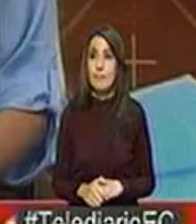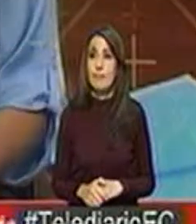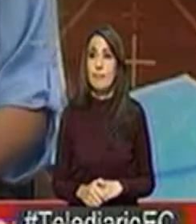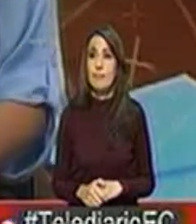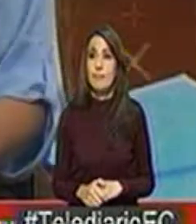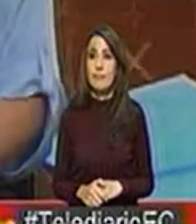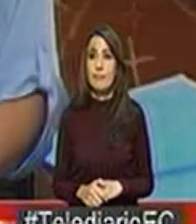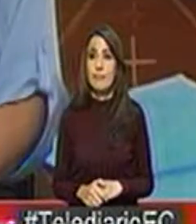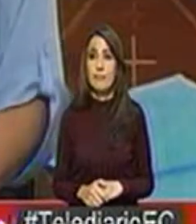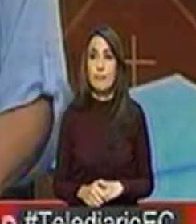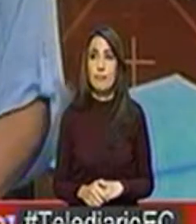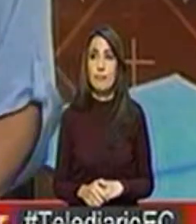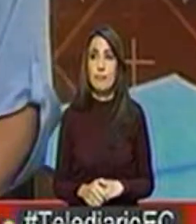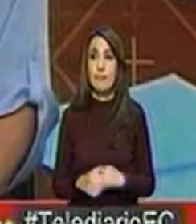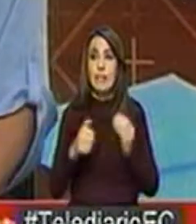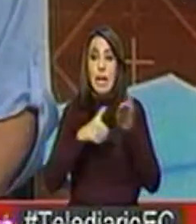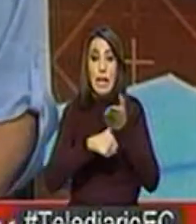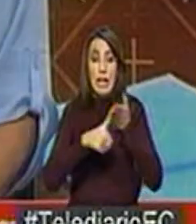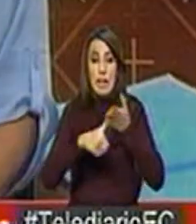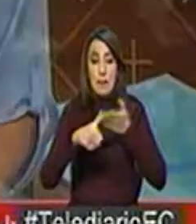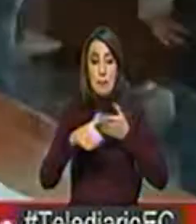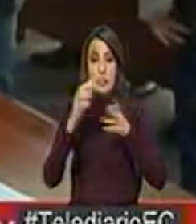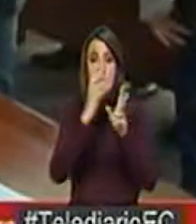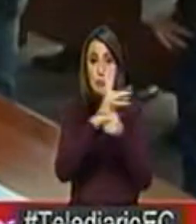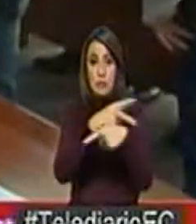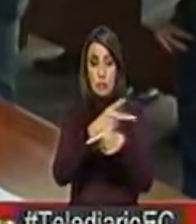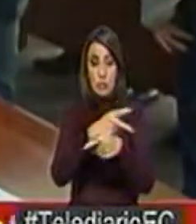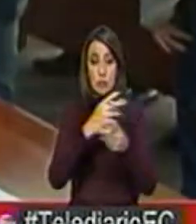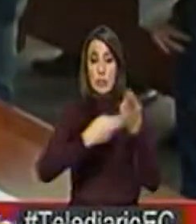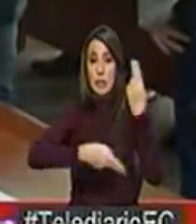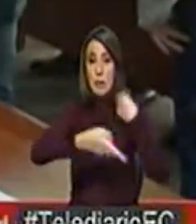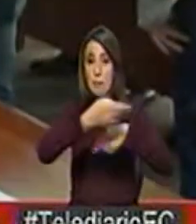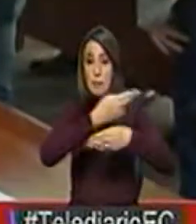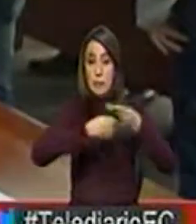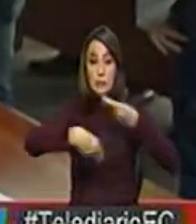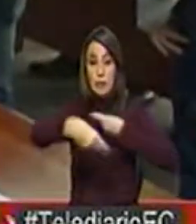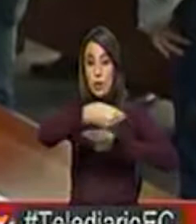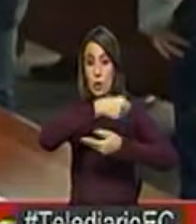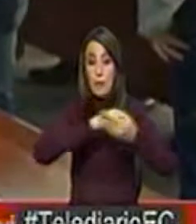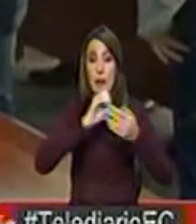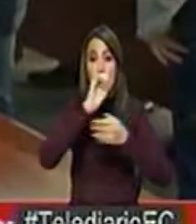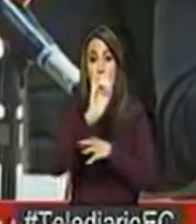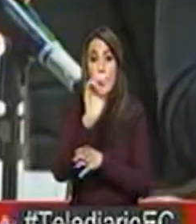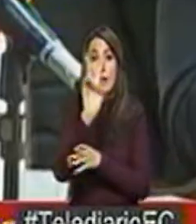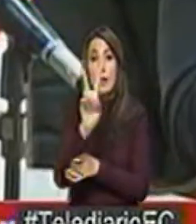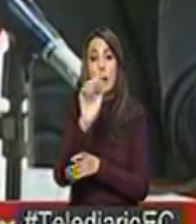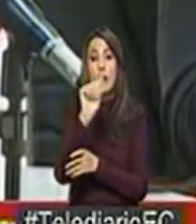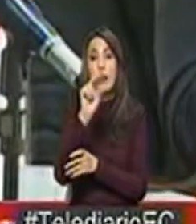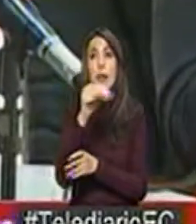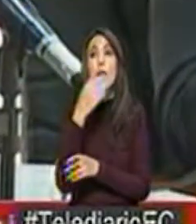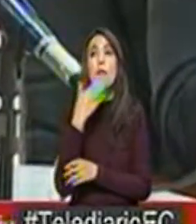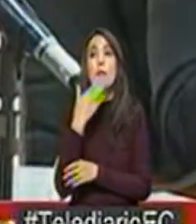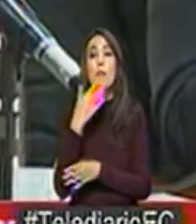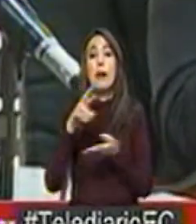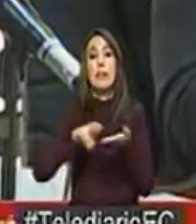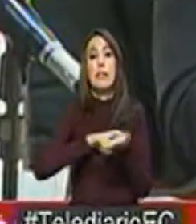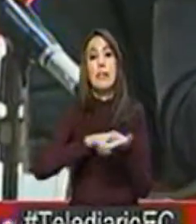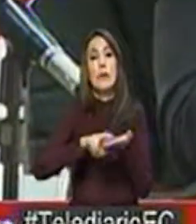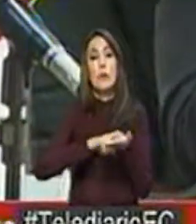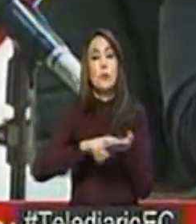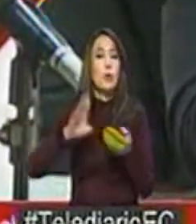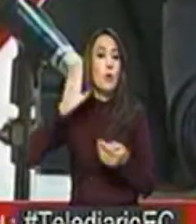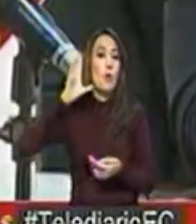el ministro de la producción comercio exterior inversiones y pesca iban montanera se reunió en la ciudad de cuenca con